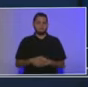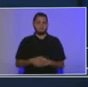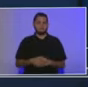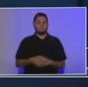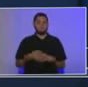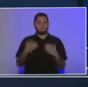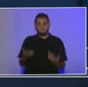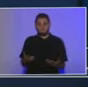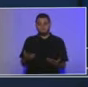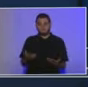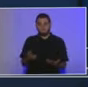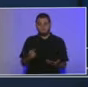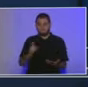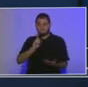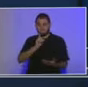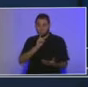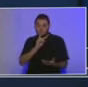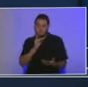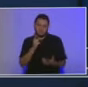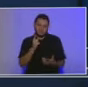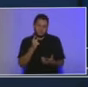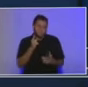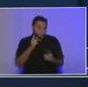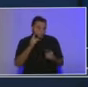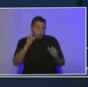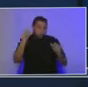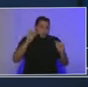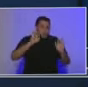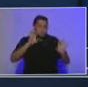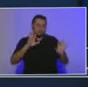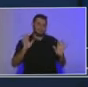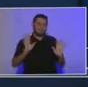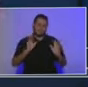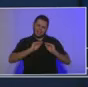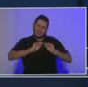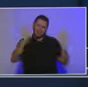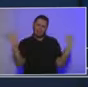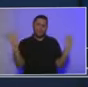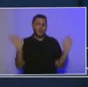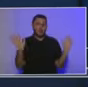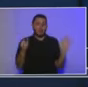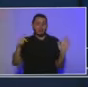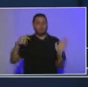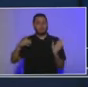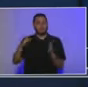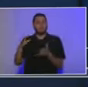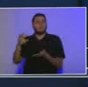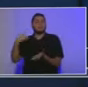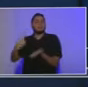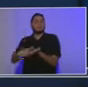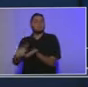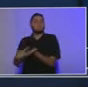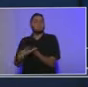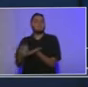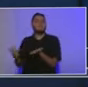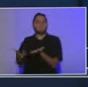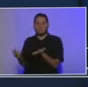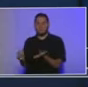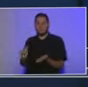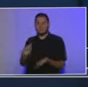creo que en eso no hay duda. Aquí lo que estamos hablando es si los hechos, las defensas que trae el